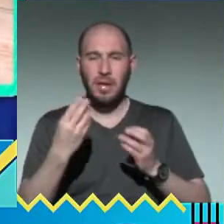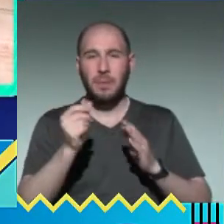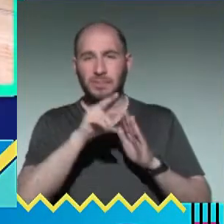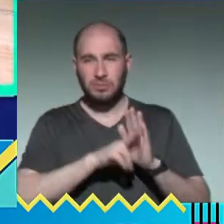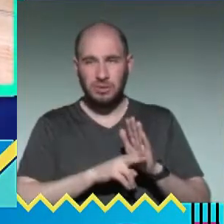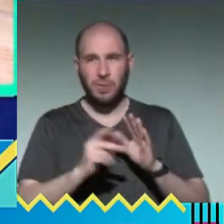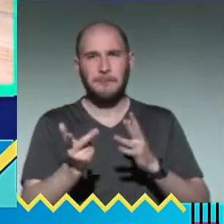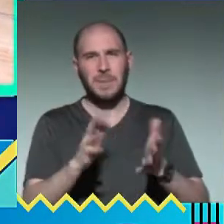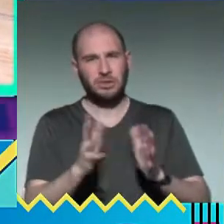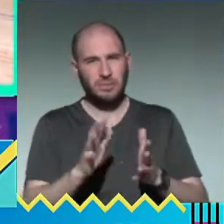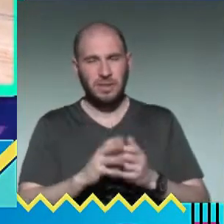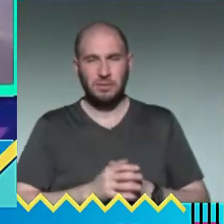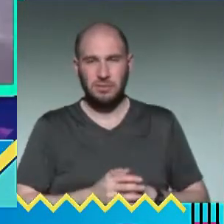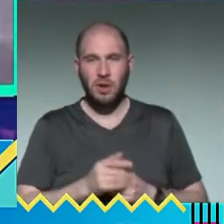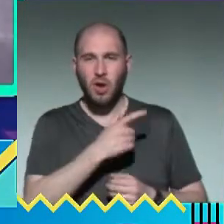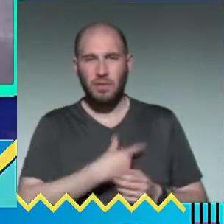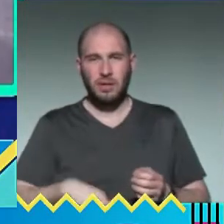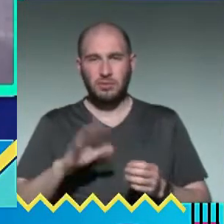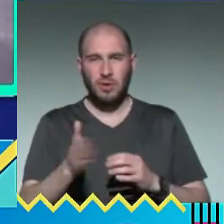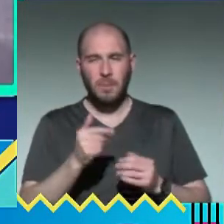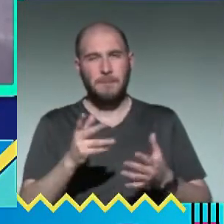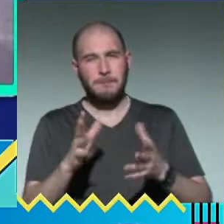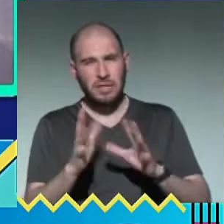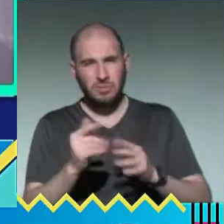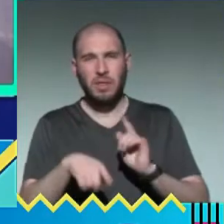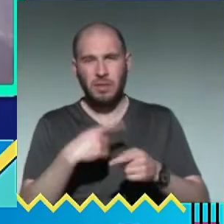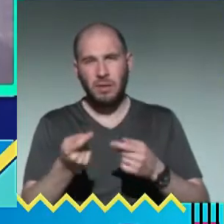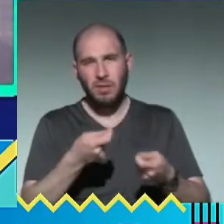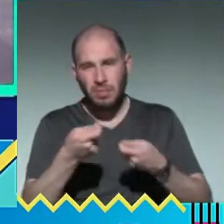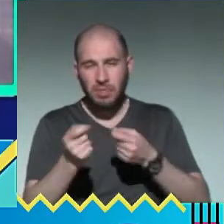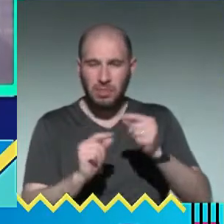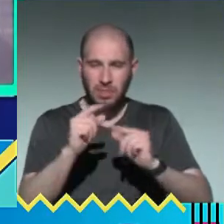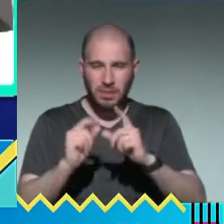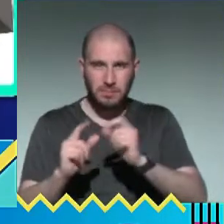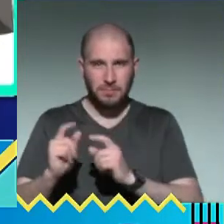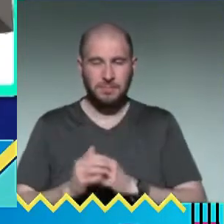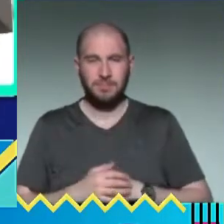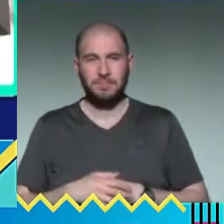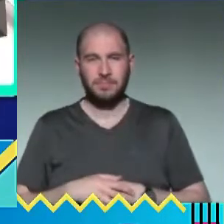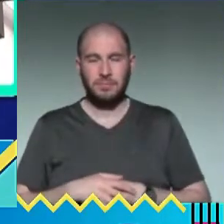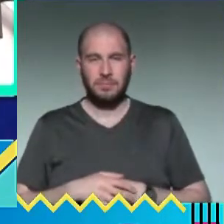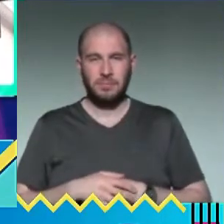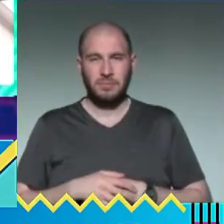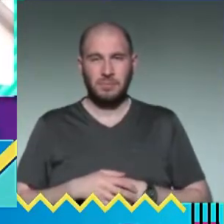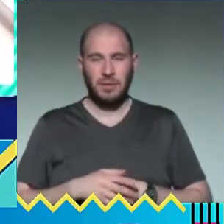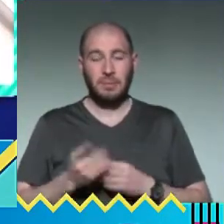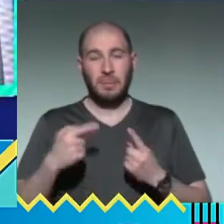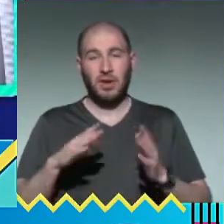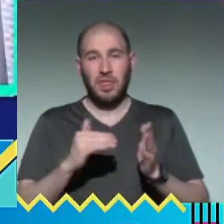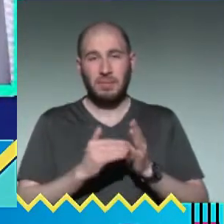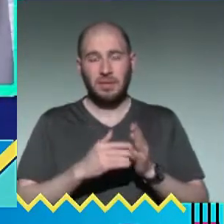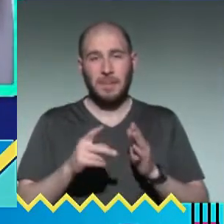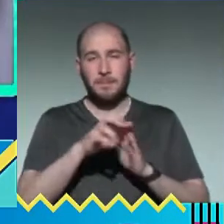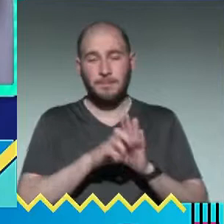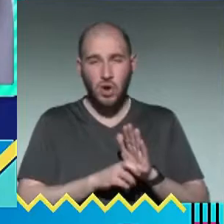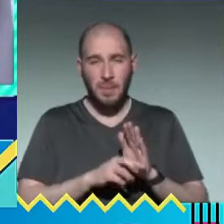son estimaciones, digamos, en todos los gobiernos se hacen estimaciones y después se corren esas estimaciones. El tema es que depende el programa